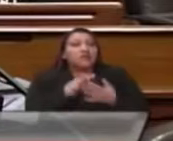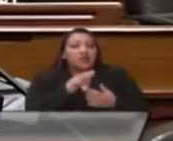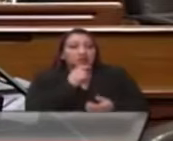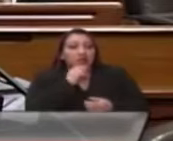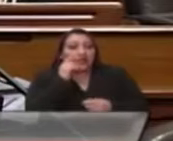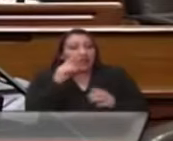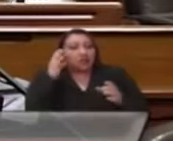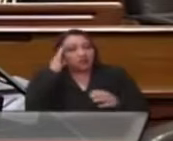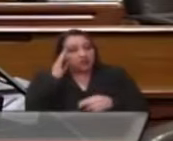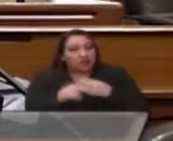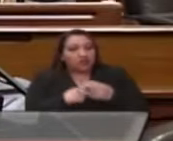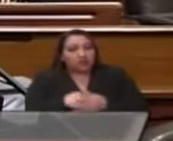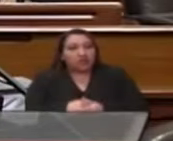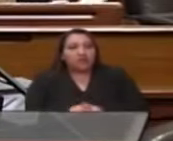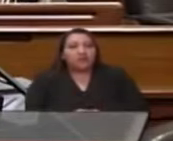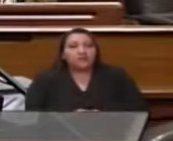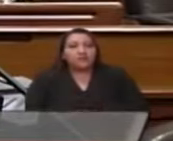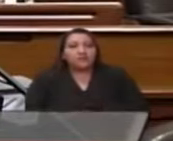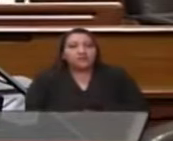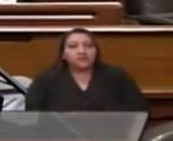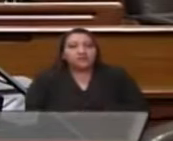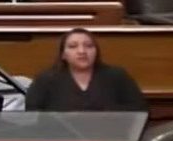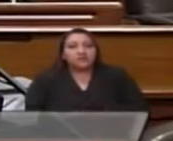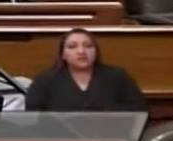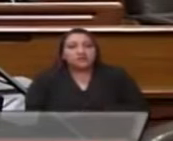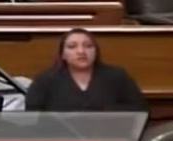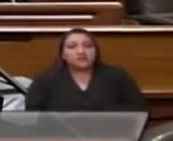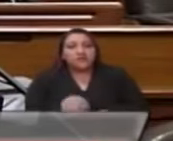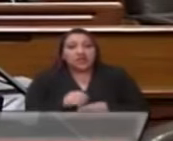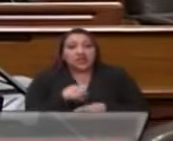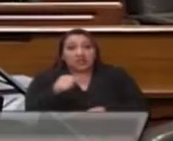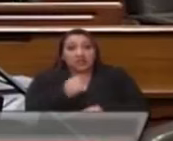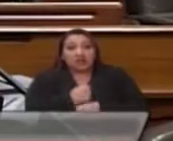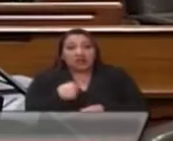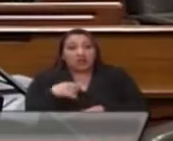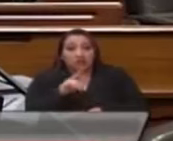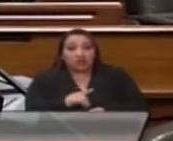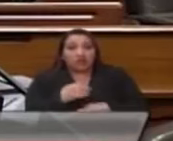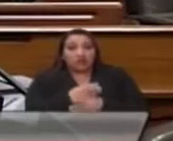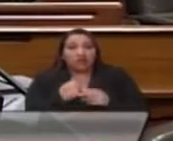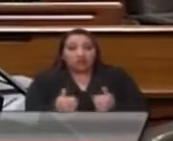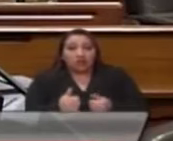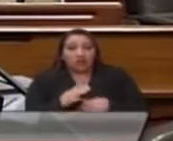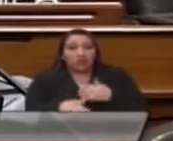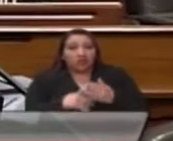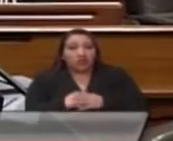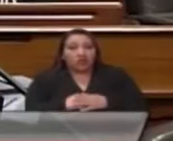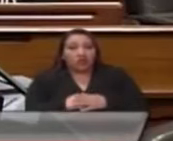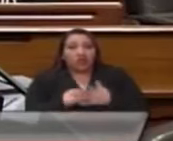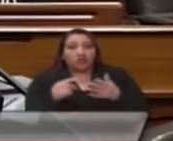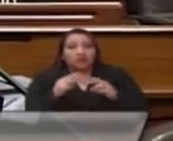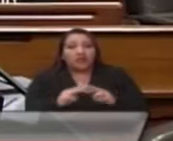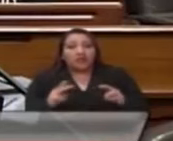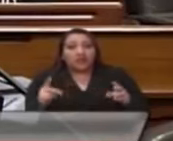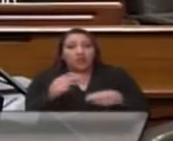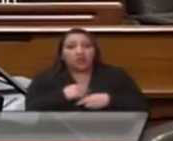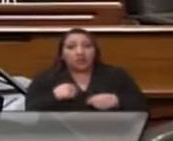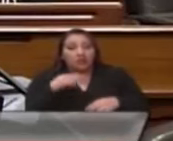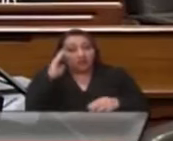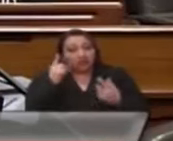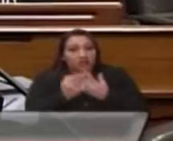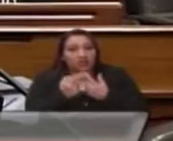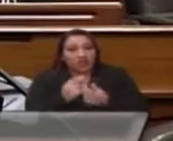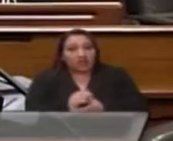y de la Policía Nacional. En estas acciones, que utilizarán en forma eficiente todos los recursos materiales y humanos de las